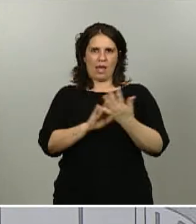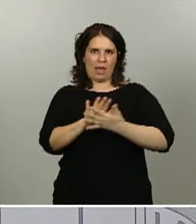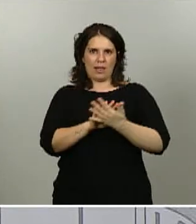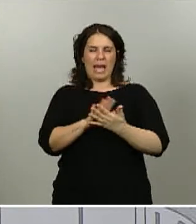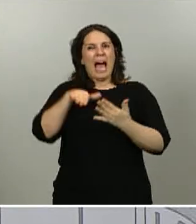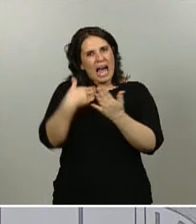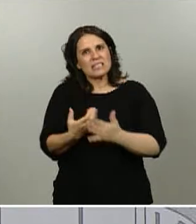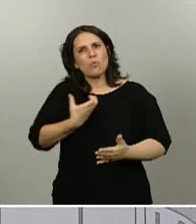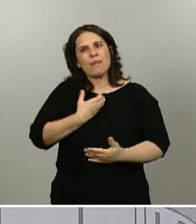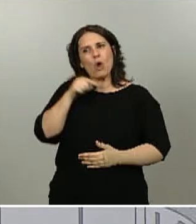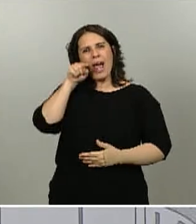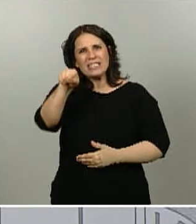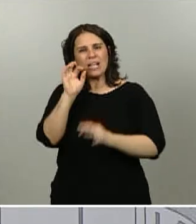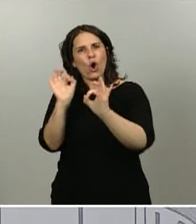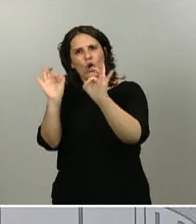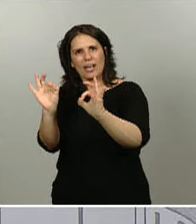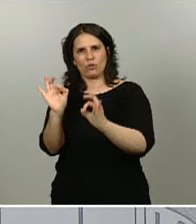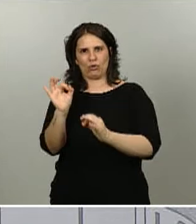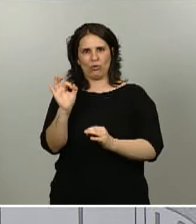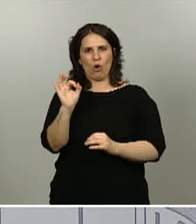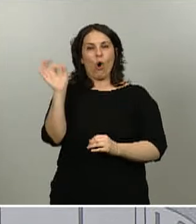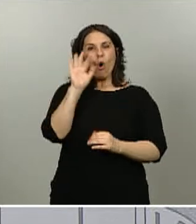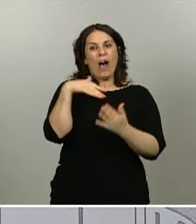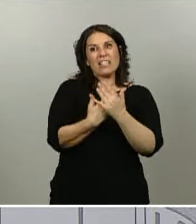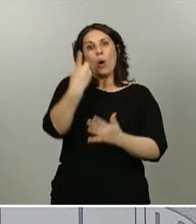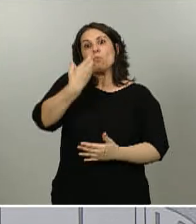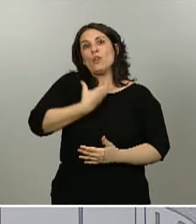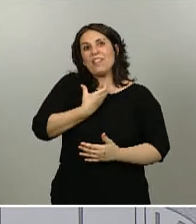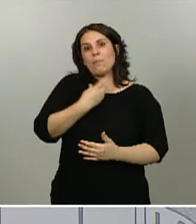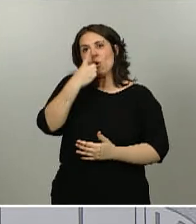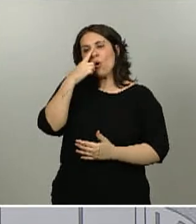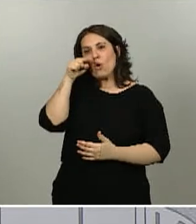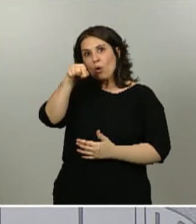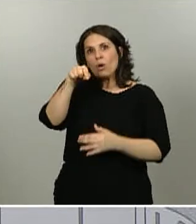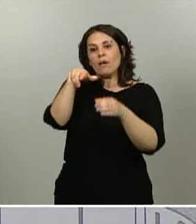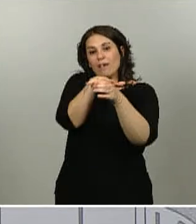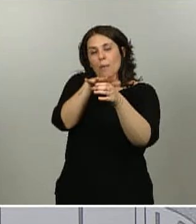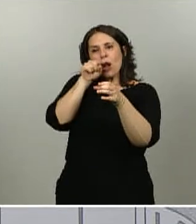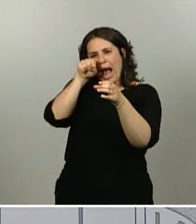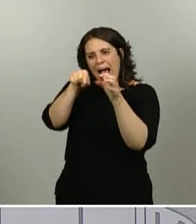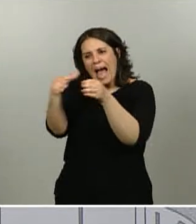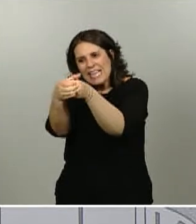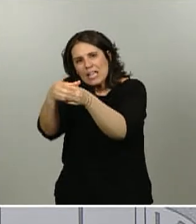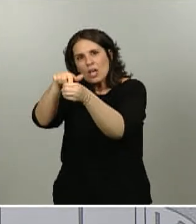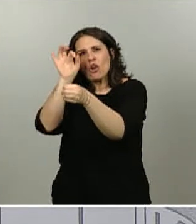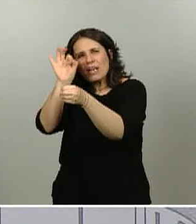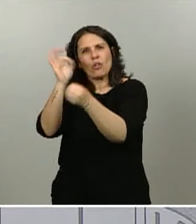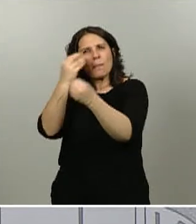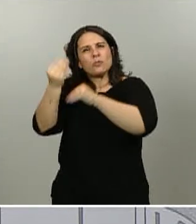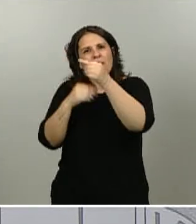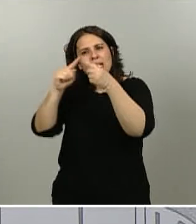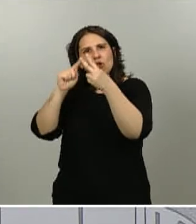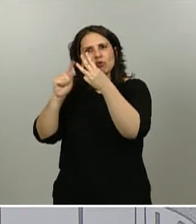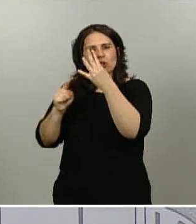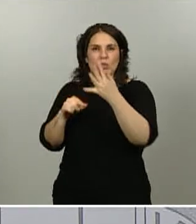concretos o incluso dentro de municipios concretos, algunos focos concretos, si todo el sistema funciona bien y con una capacidad de detección